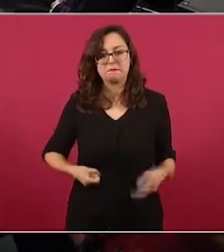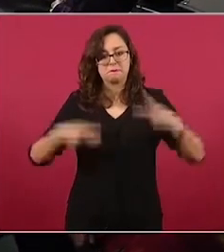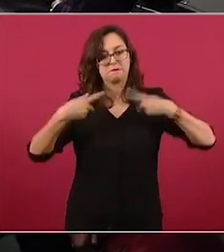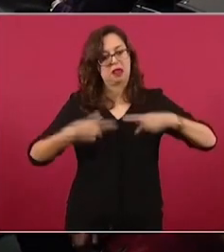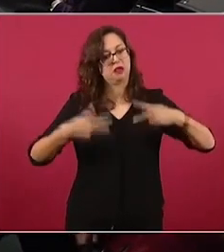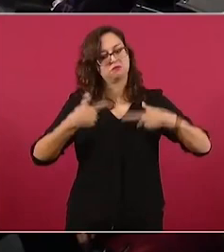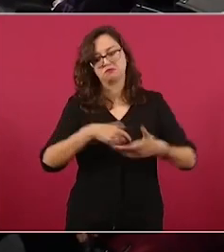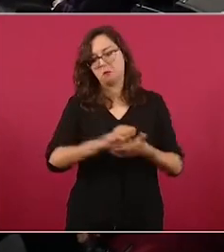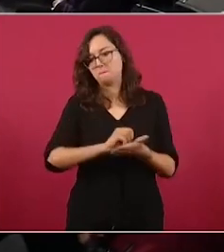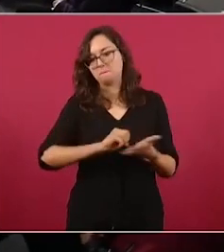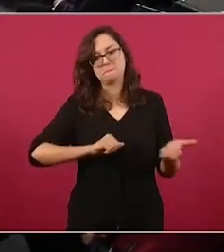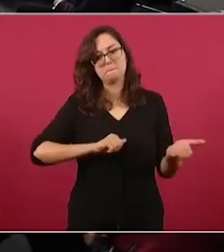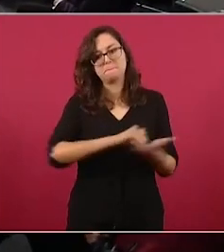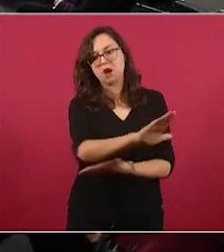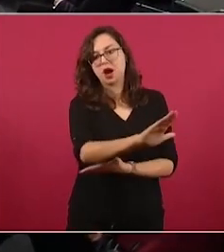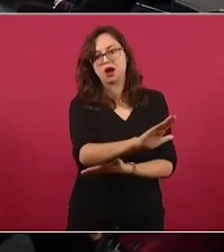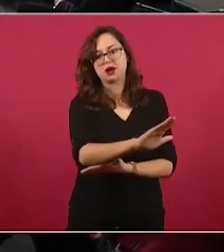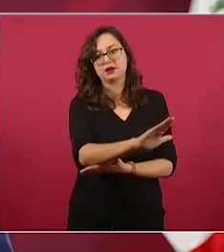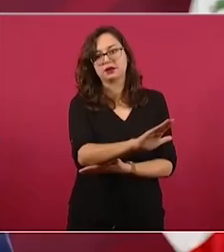despidiendo